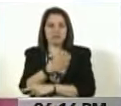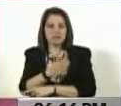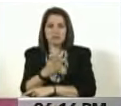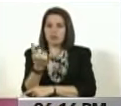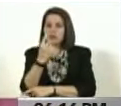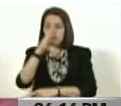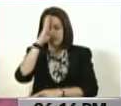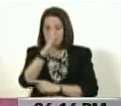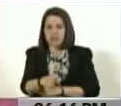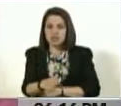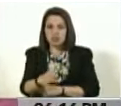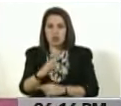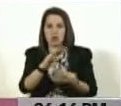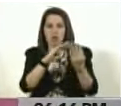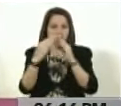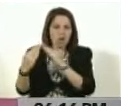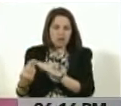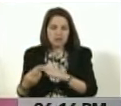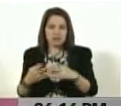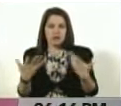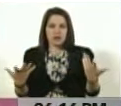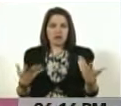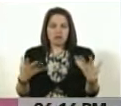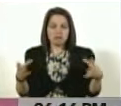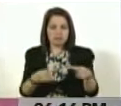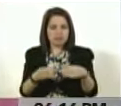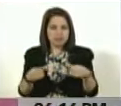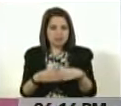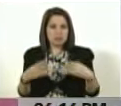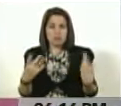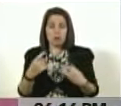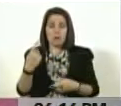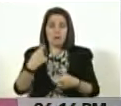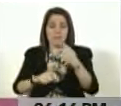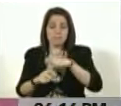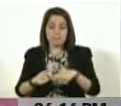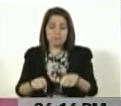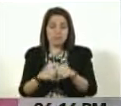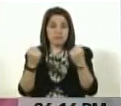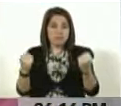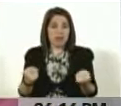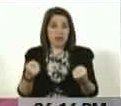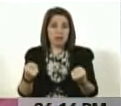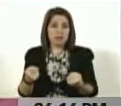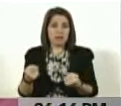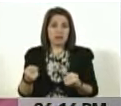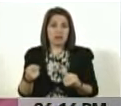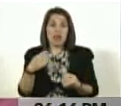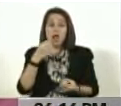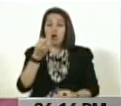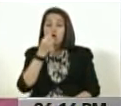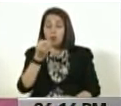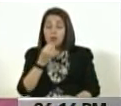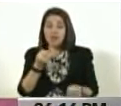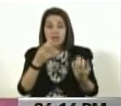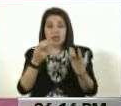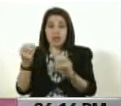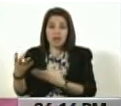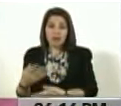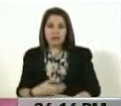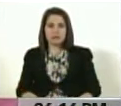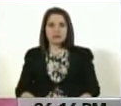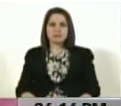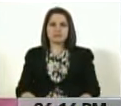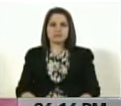dirección colectiva. Y aquí tampoco va a haber un pan mercancía, sino aquí lo que va a haber un pan alimento. Hay gente que